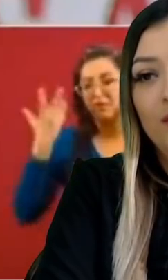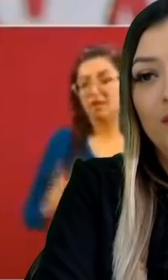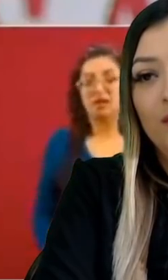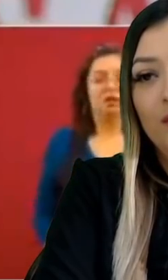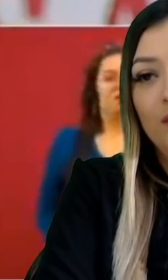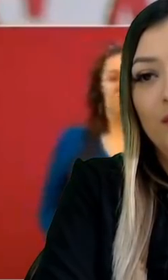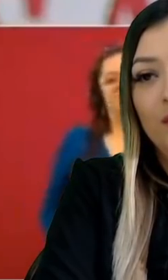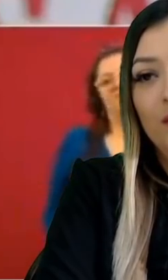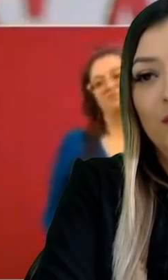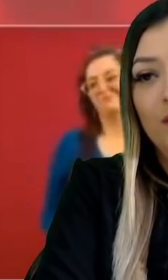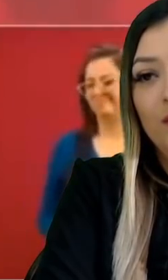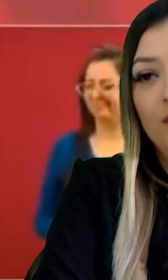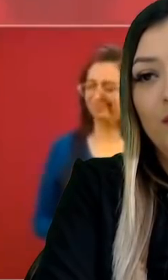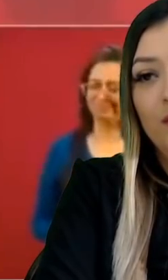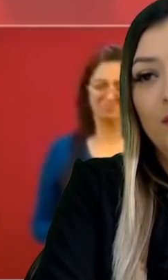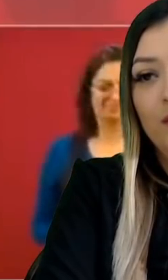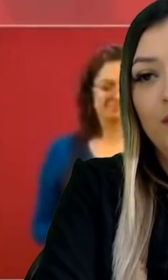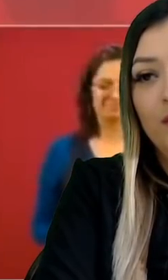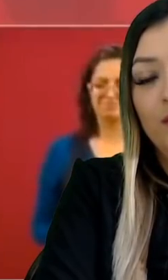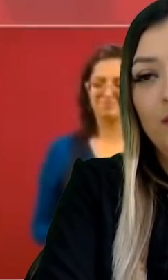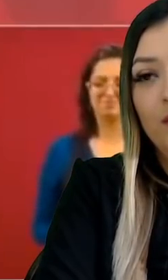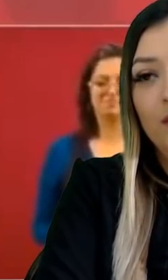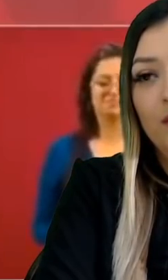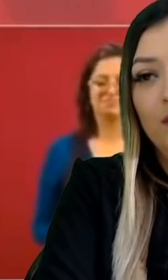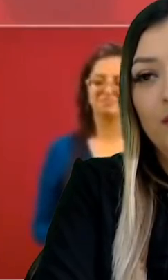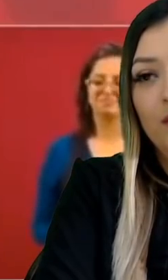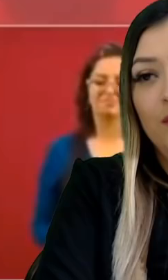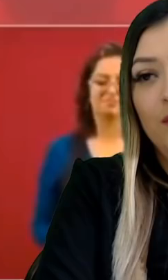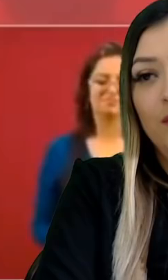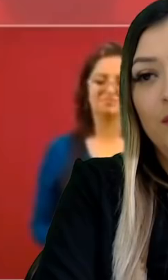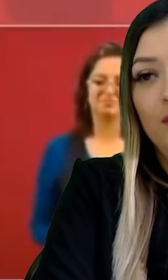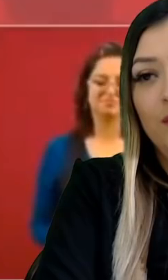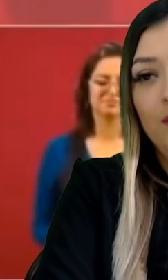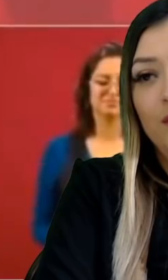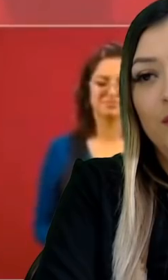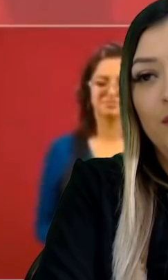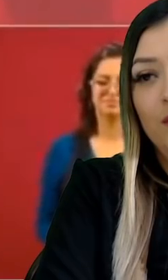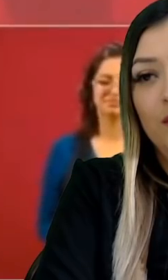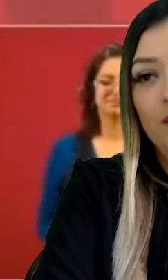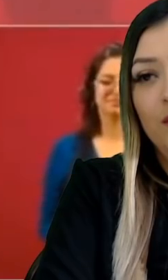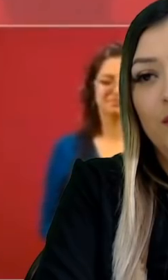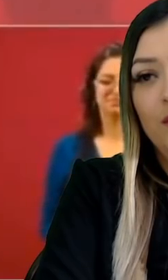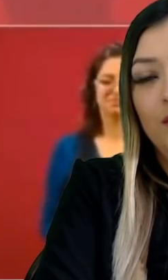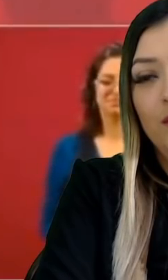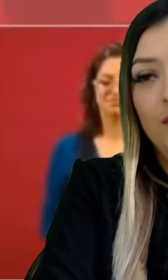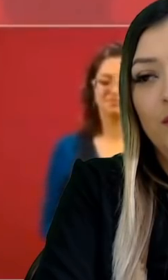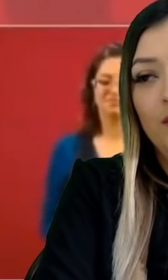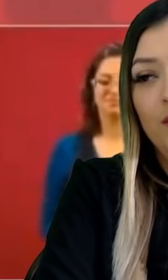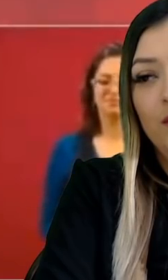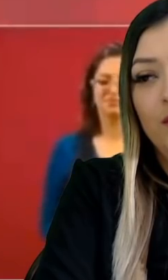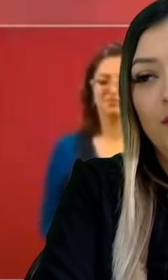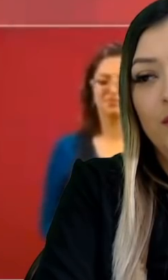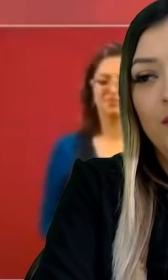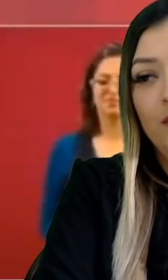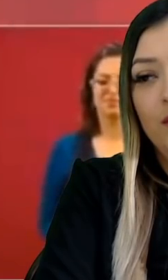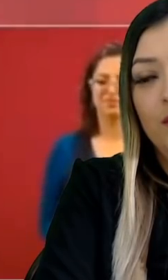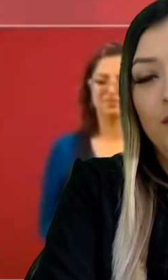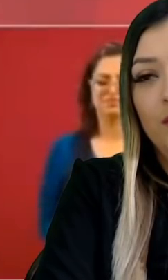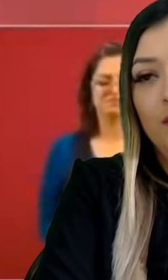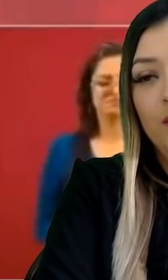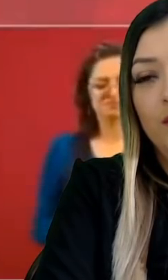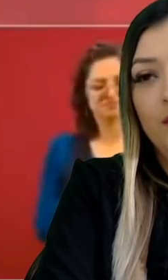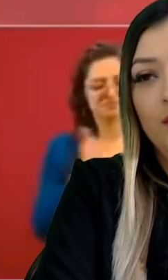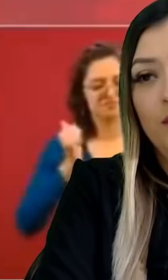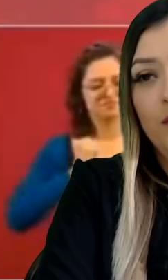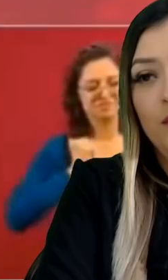de los tiempos de